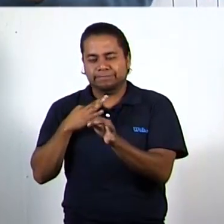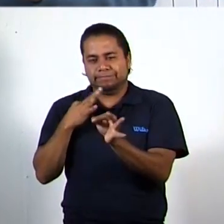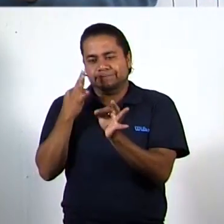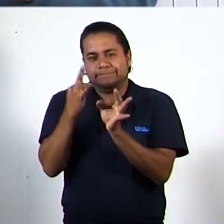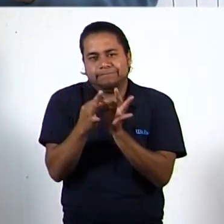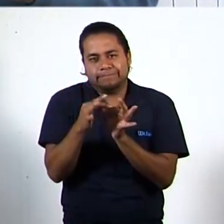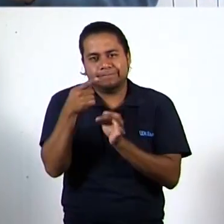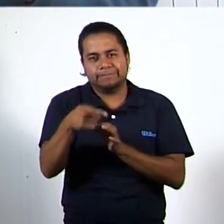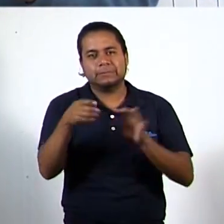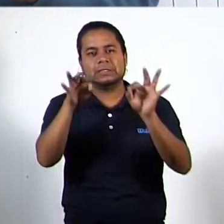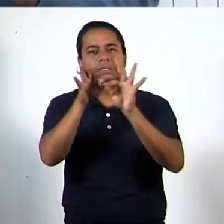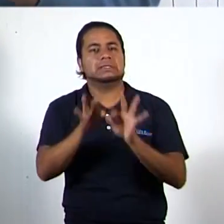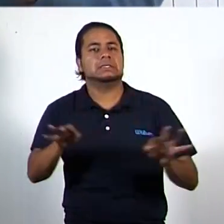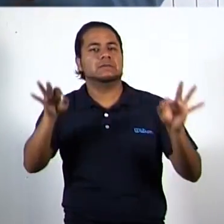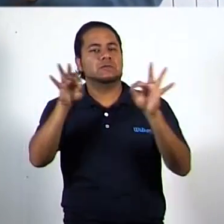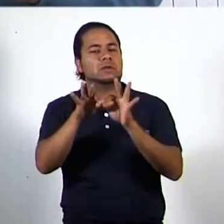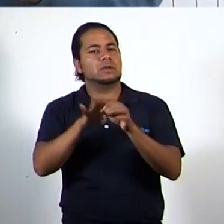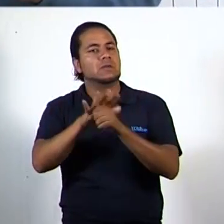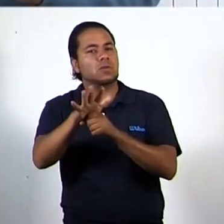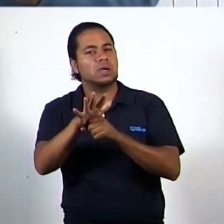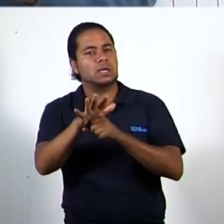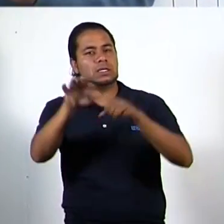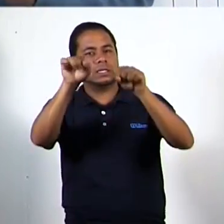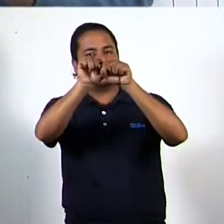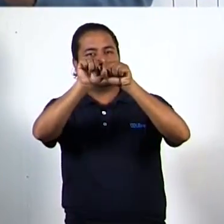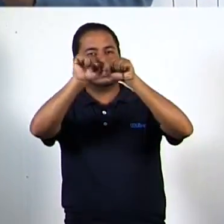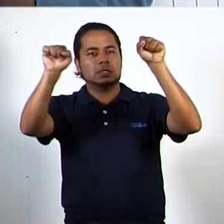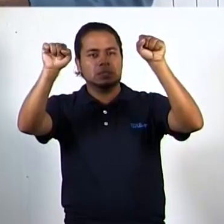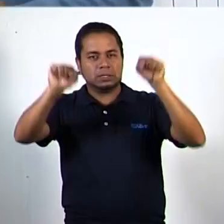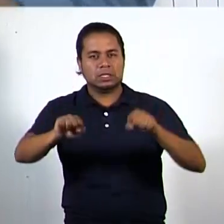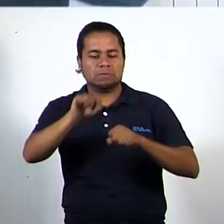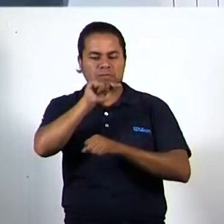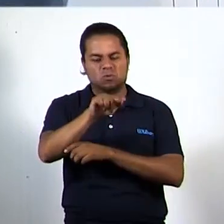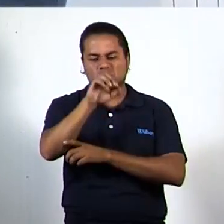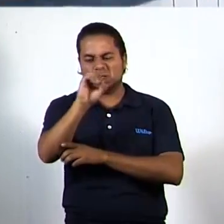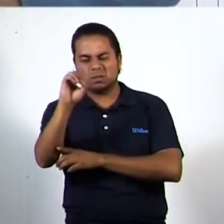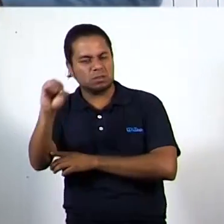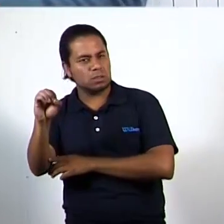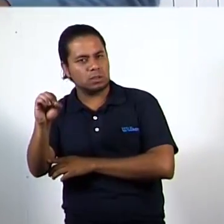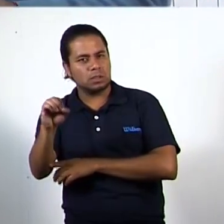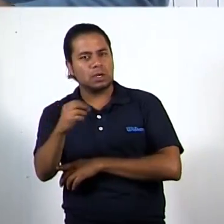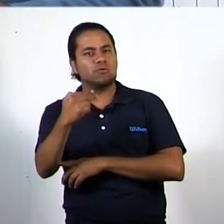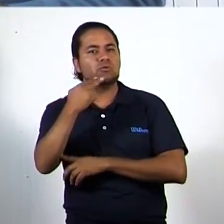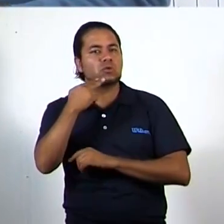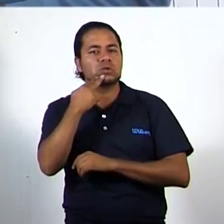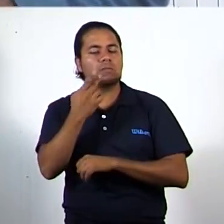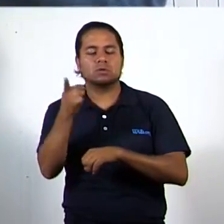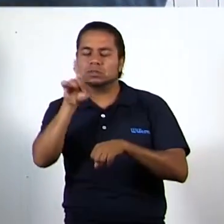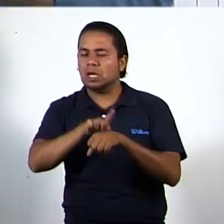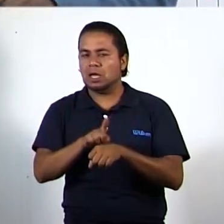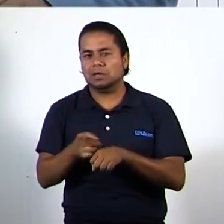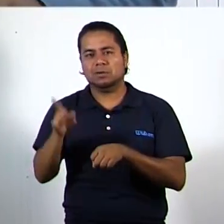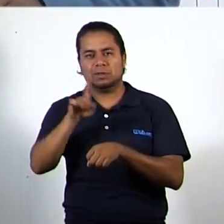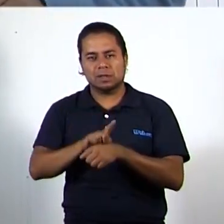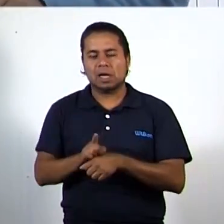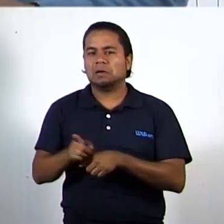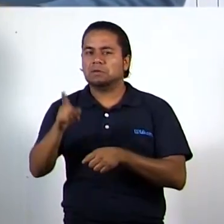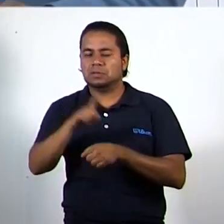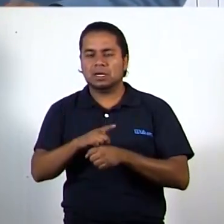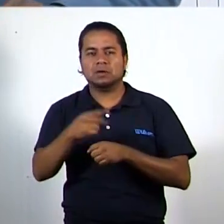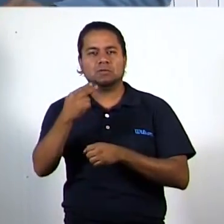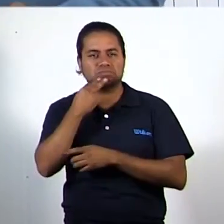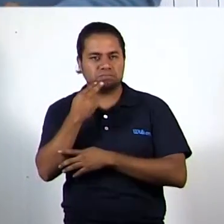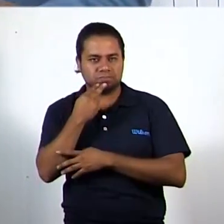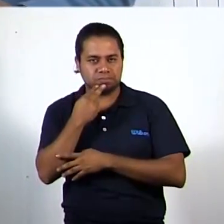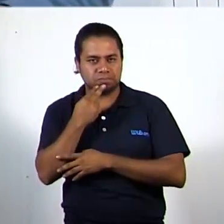muy importante. ¿Cuál es? Es el sistema de numeración decimal, el que utilizamos todos los días. El sistema de numeración decimal,